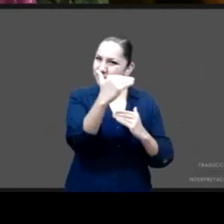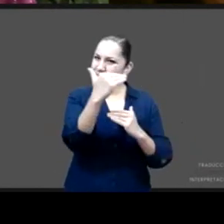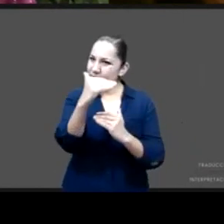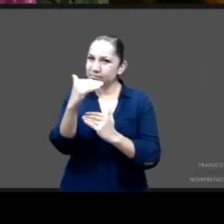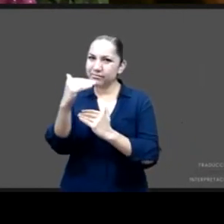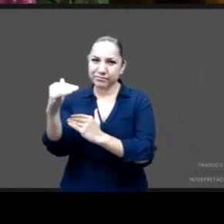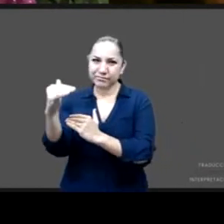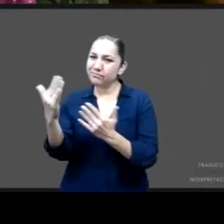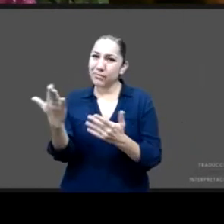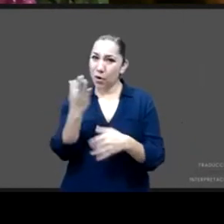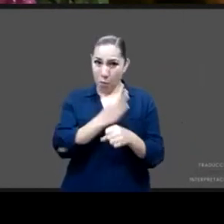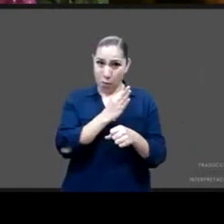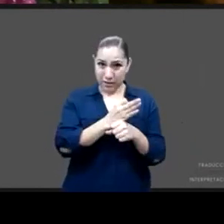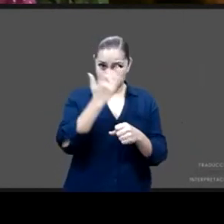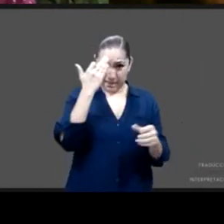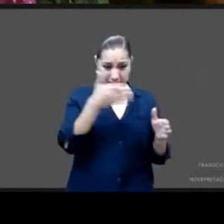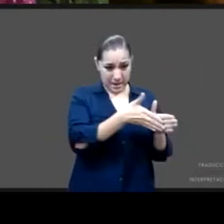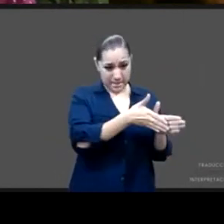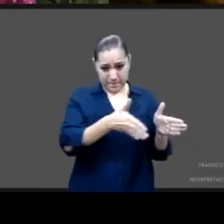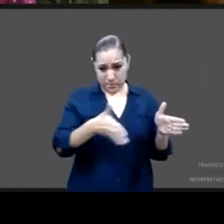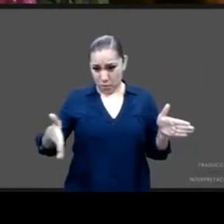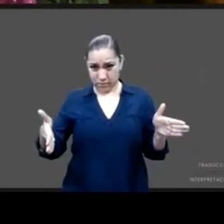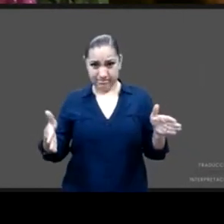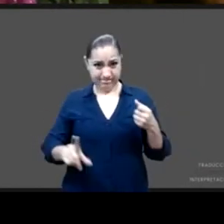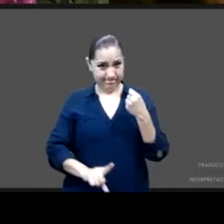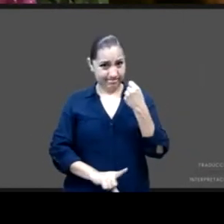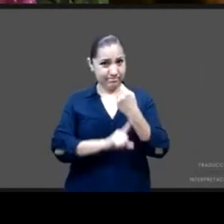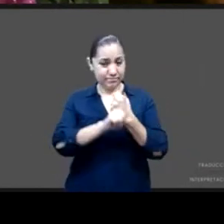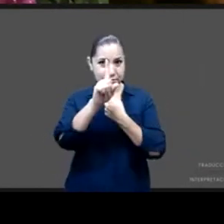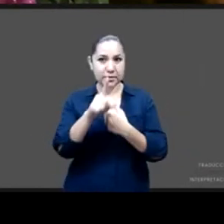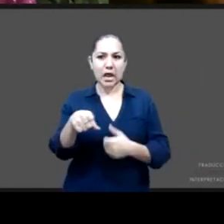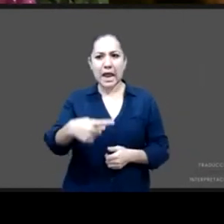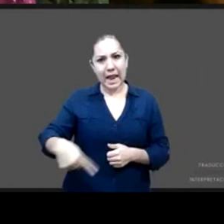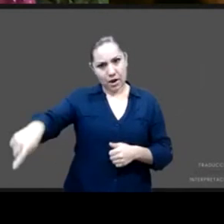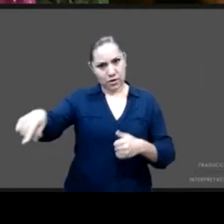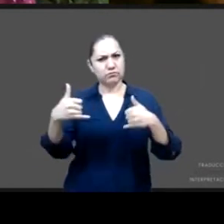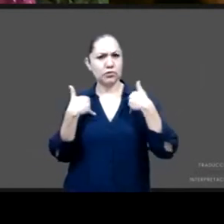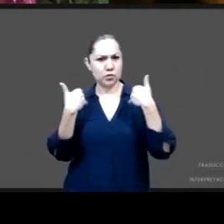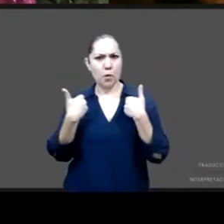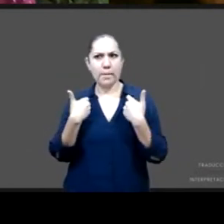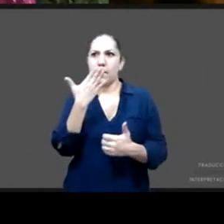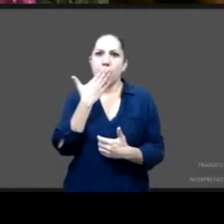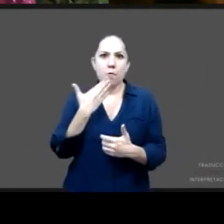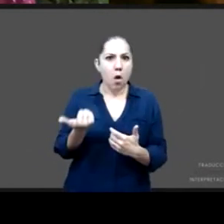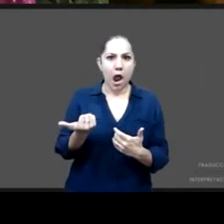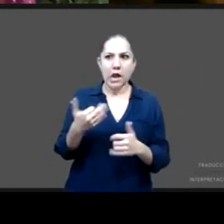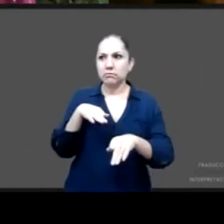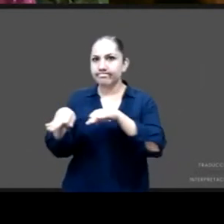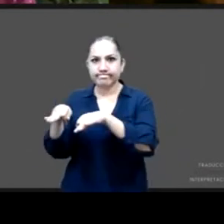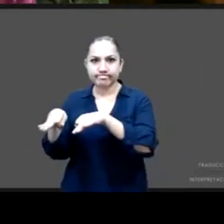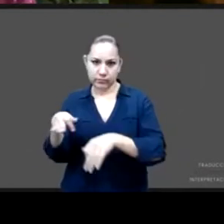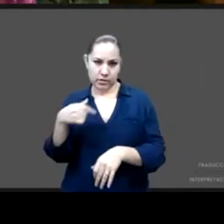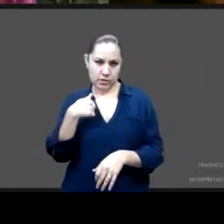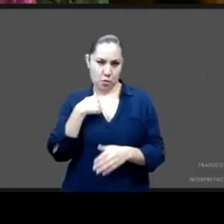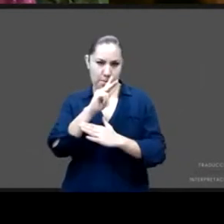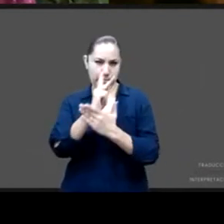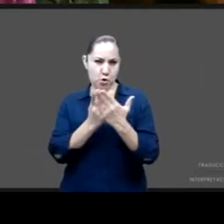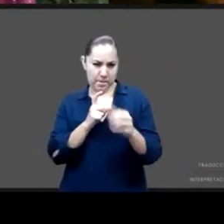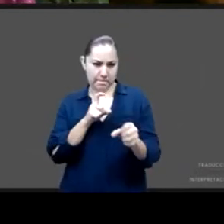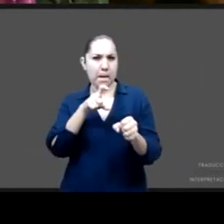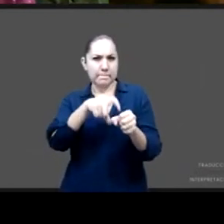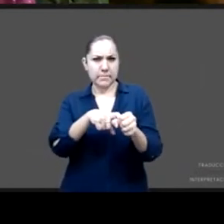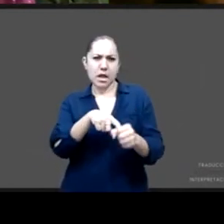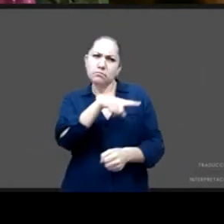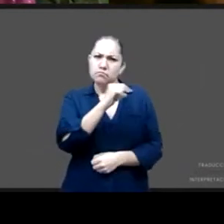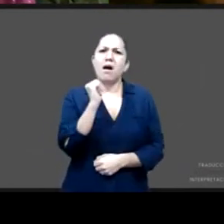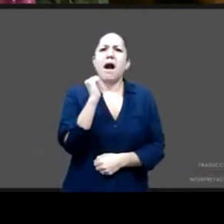apoyo para estos jóvenes que no están trabajando y que están inscritos en ese programa quiero decir por lo menos un ingreso mensual